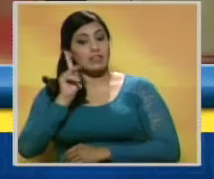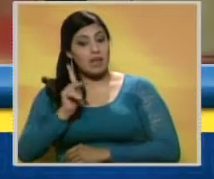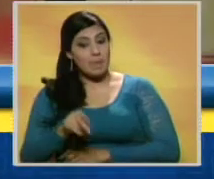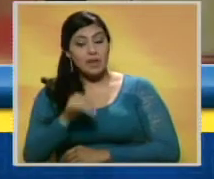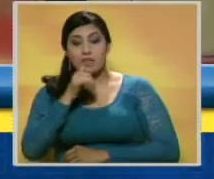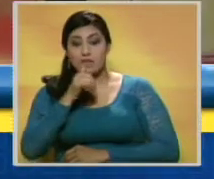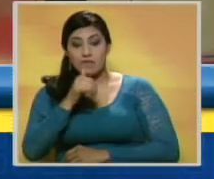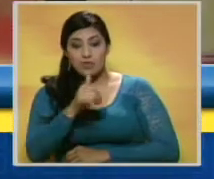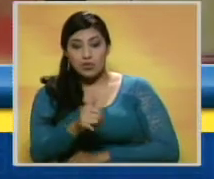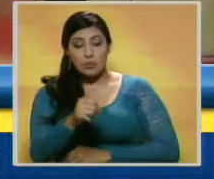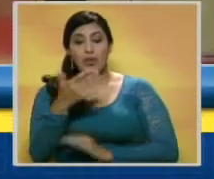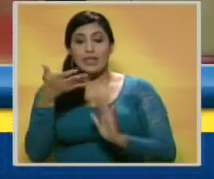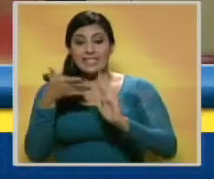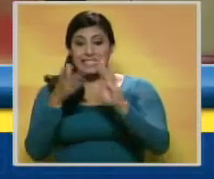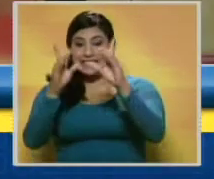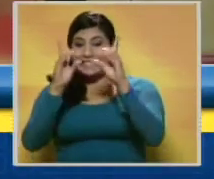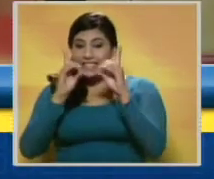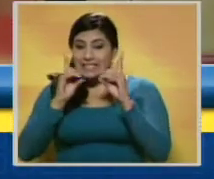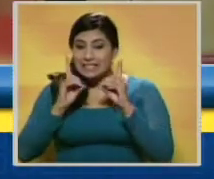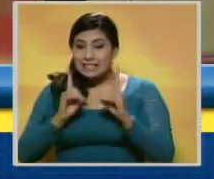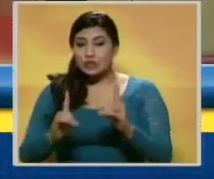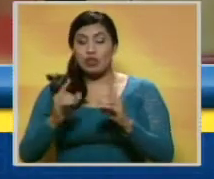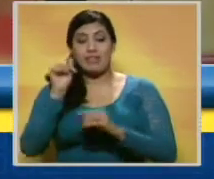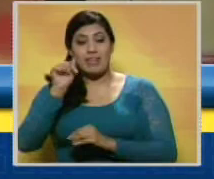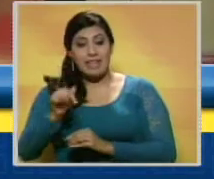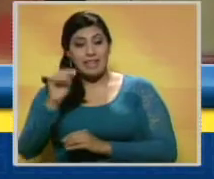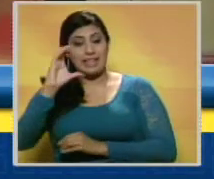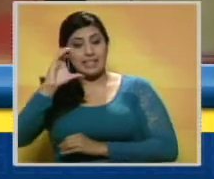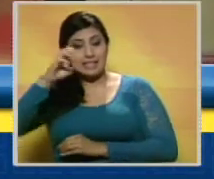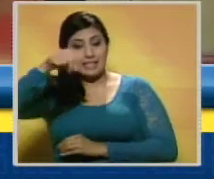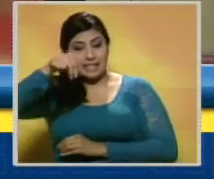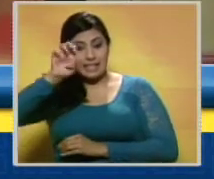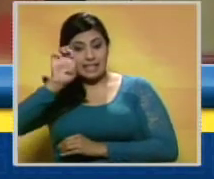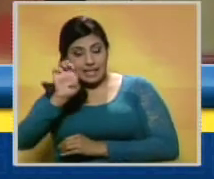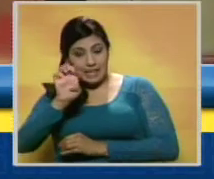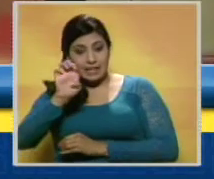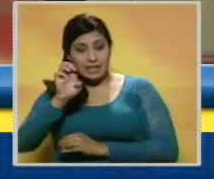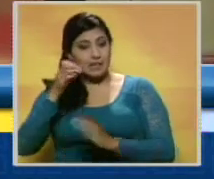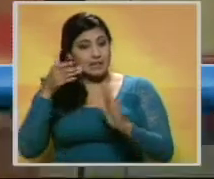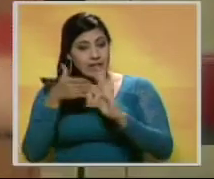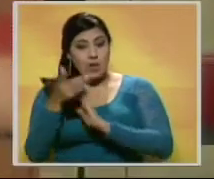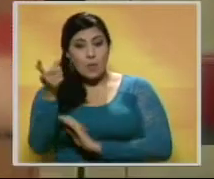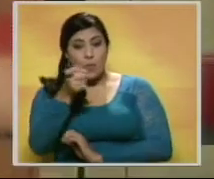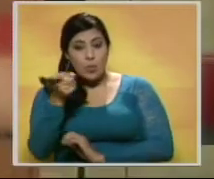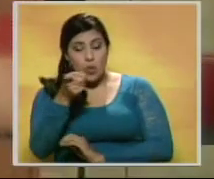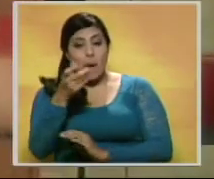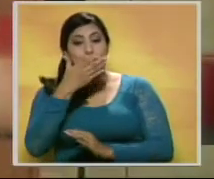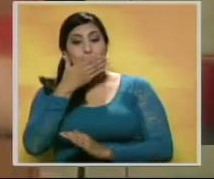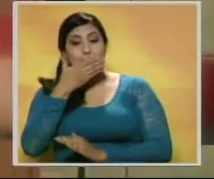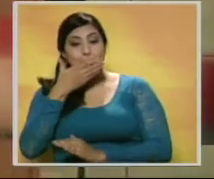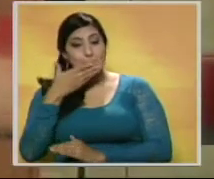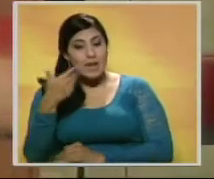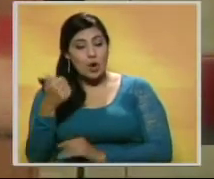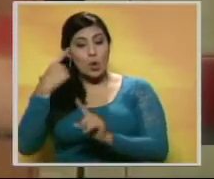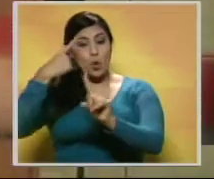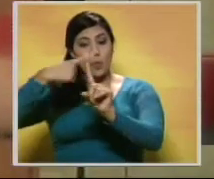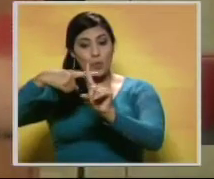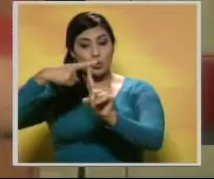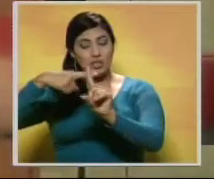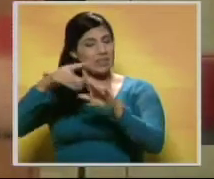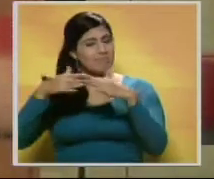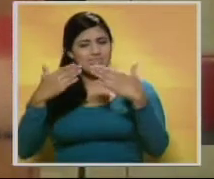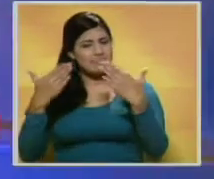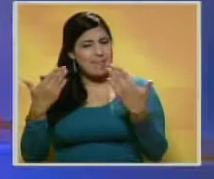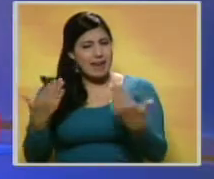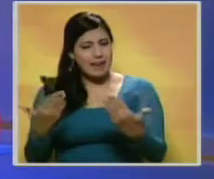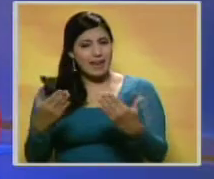les informó la decisión de este Consejo Nacional Electoral de buscar medidas positivas